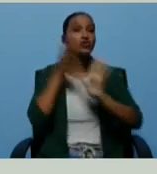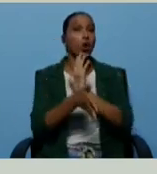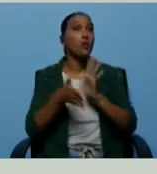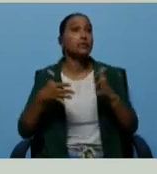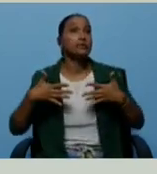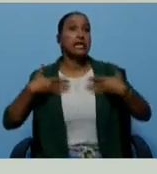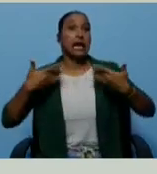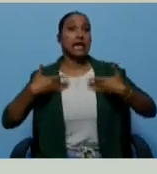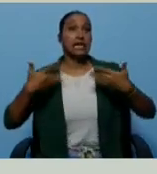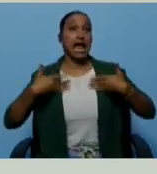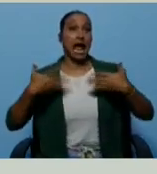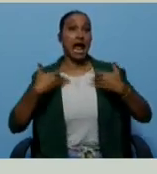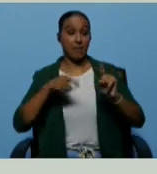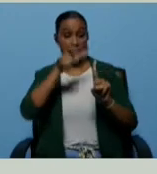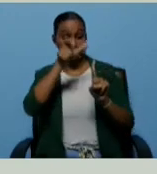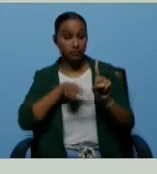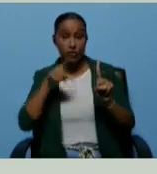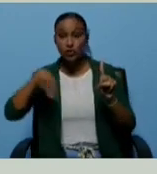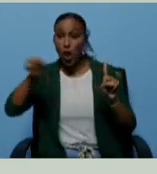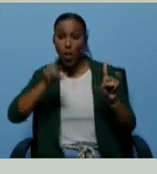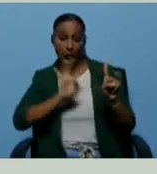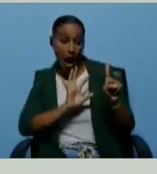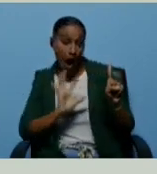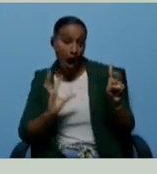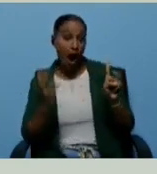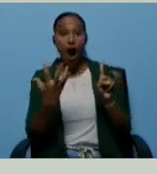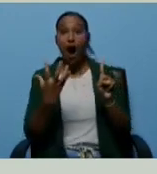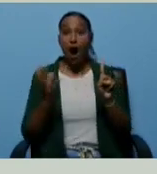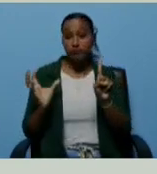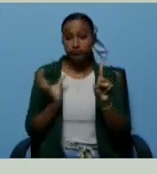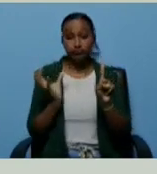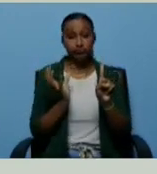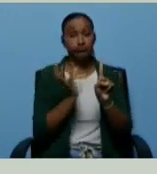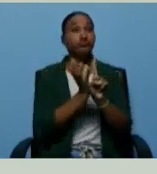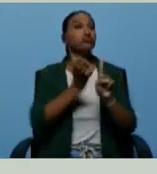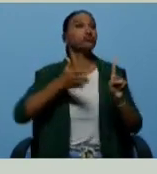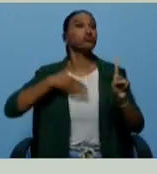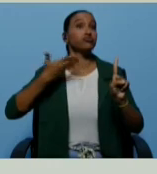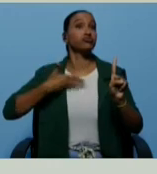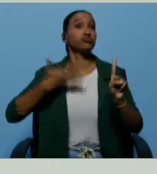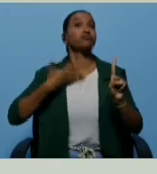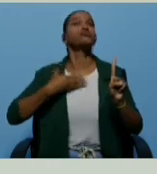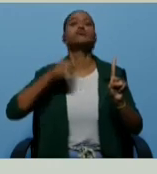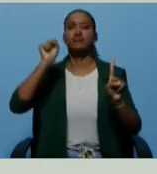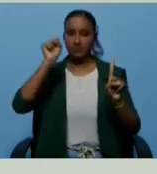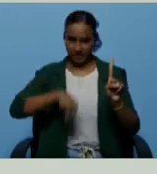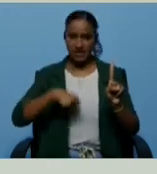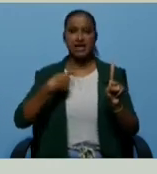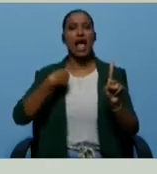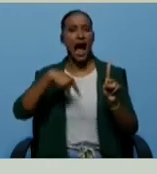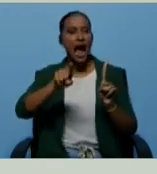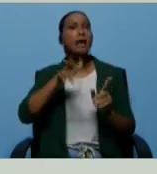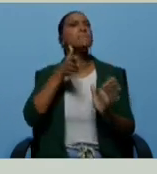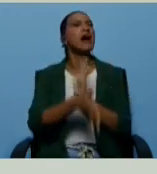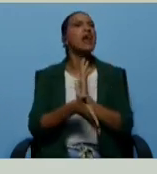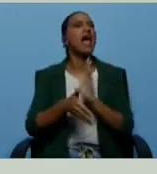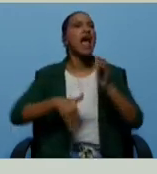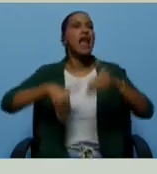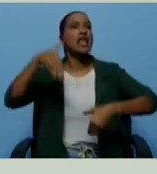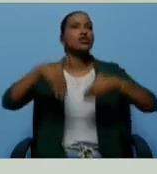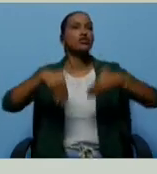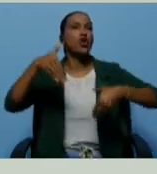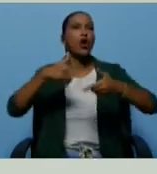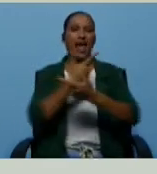es insurreccional. Así deben causarse, para que haya elecciones libres. No toca pedirlas